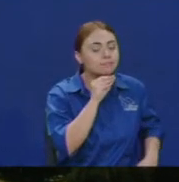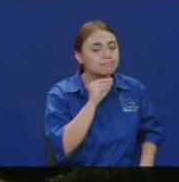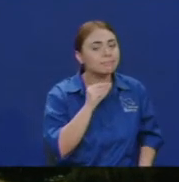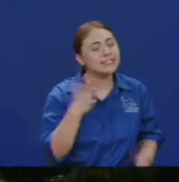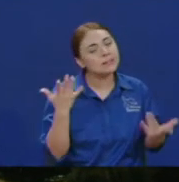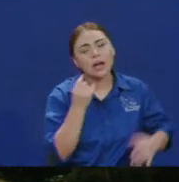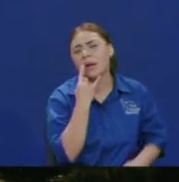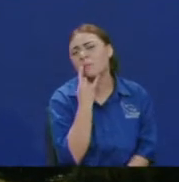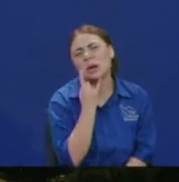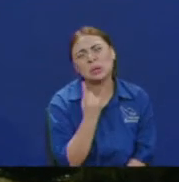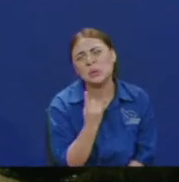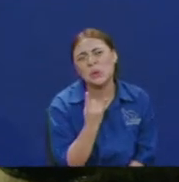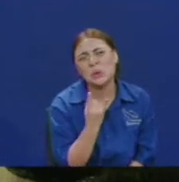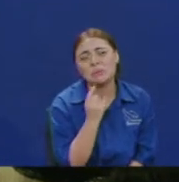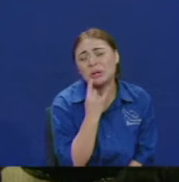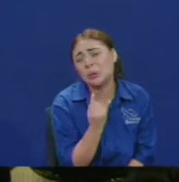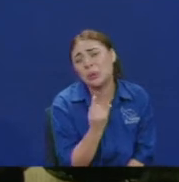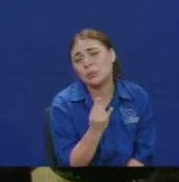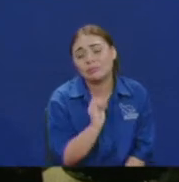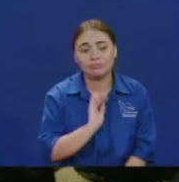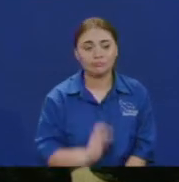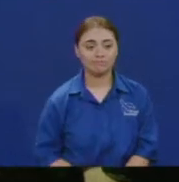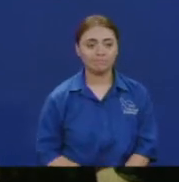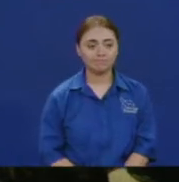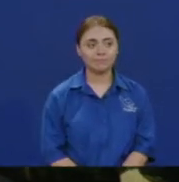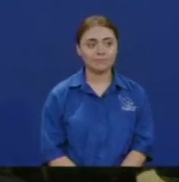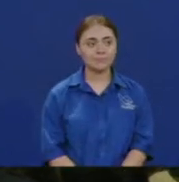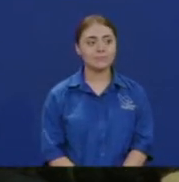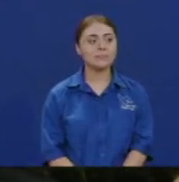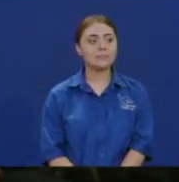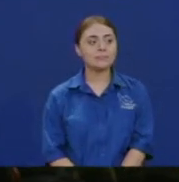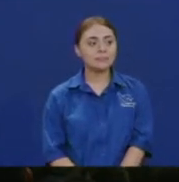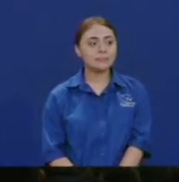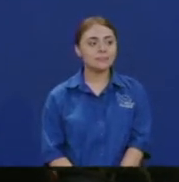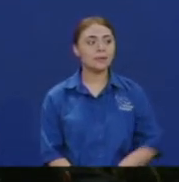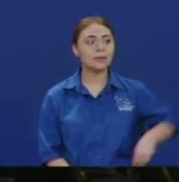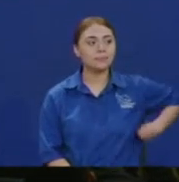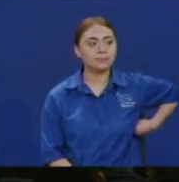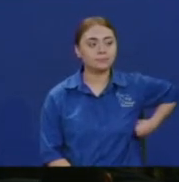Perdón, pues, hermano, es que yo no hay modo que pase de ahí, hombre.